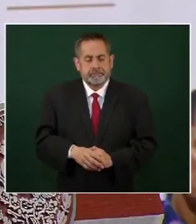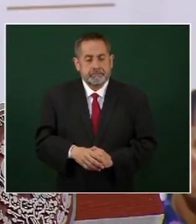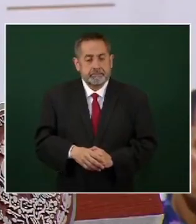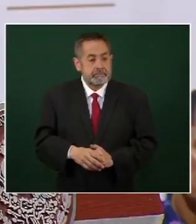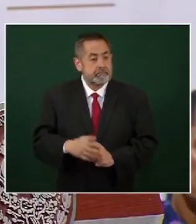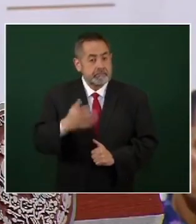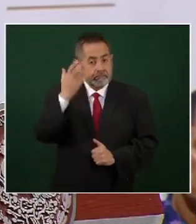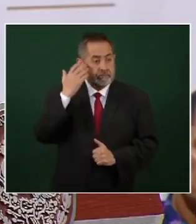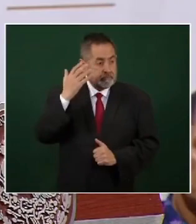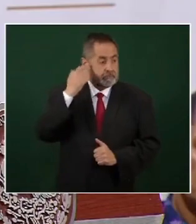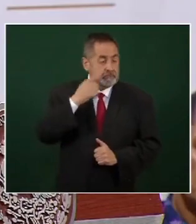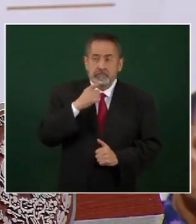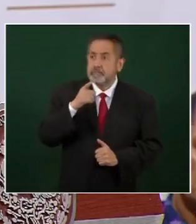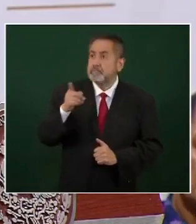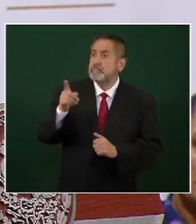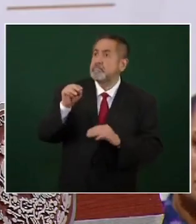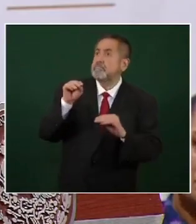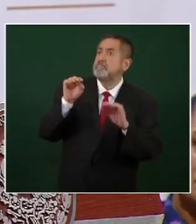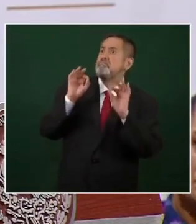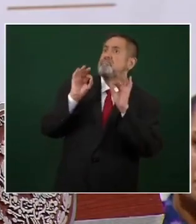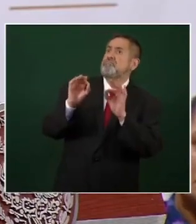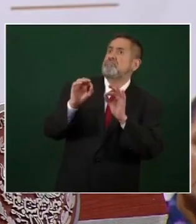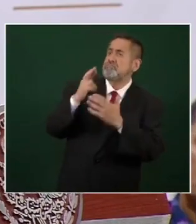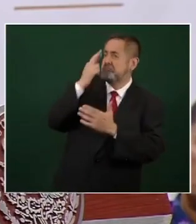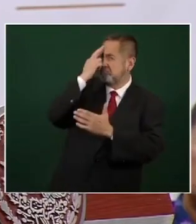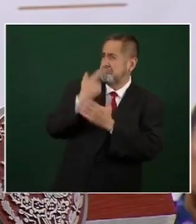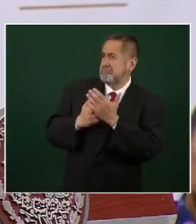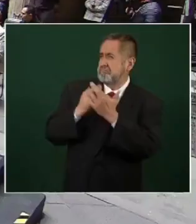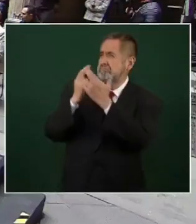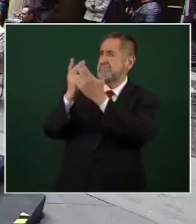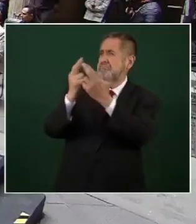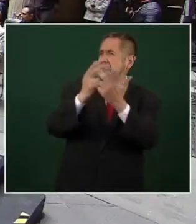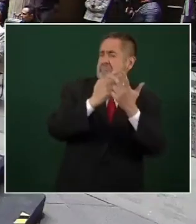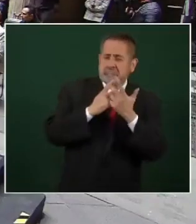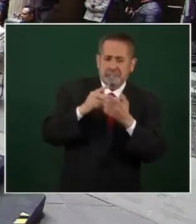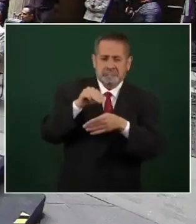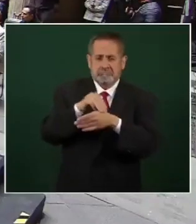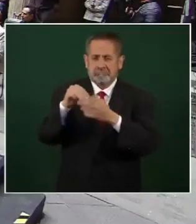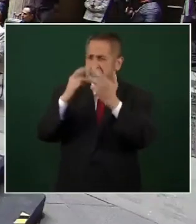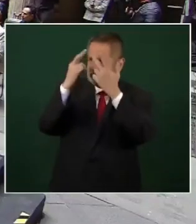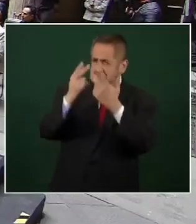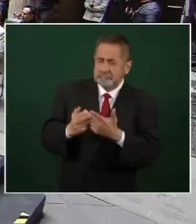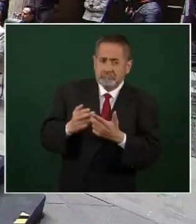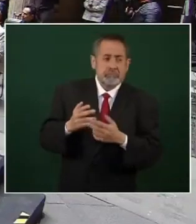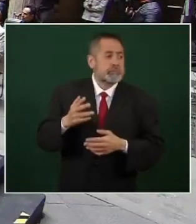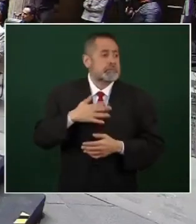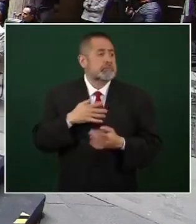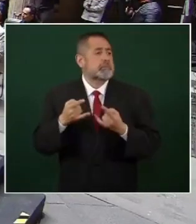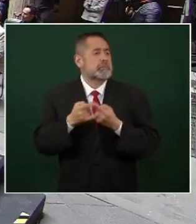respetar los monumentos porque se quería desaparecer nuestra historia.